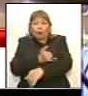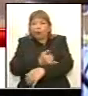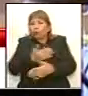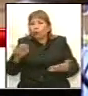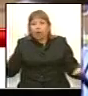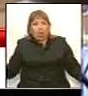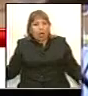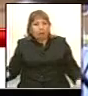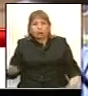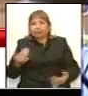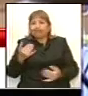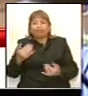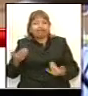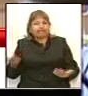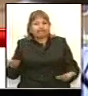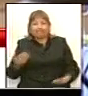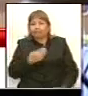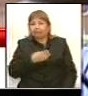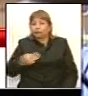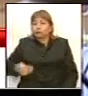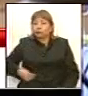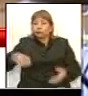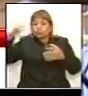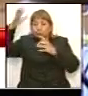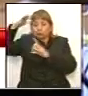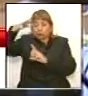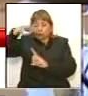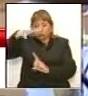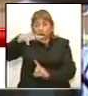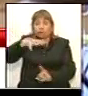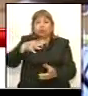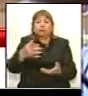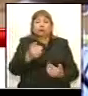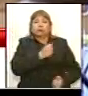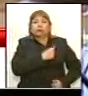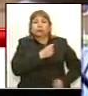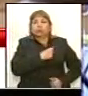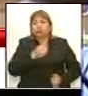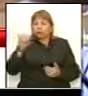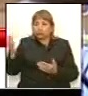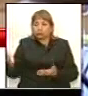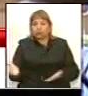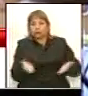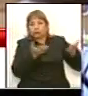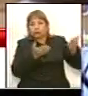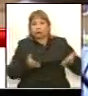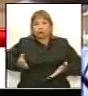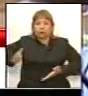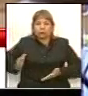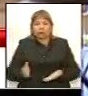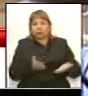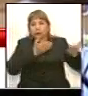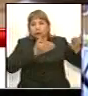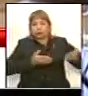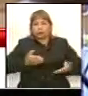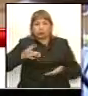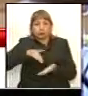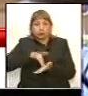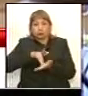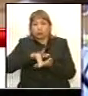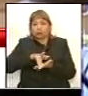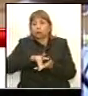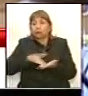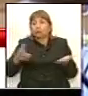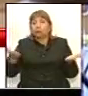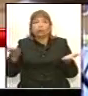ministerio que responda a dónde bajan, las bajan porque los oficiales del ejército trasladan las cosas, las llevan al aeropuerto, pero ahí